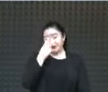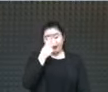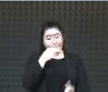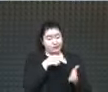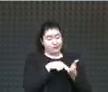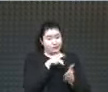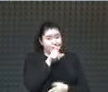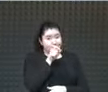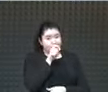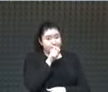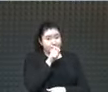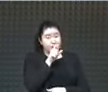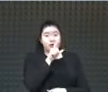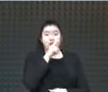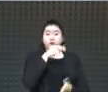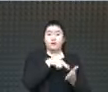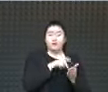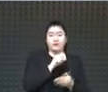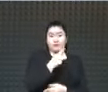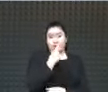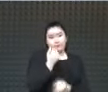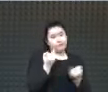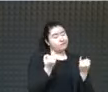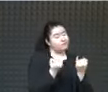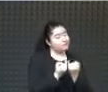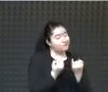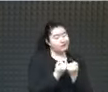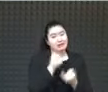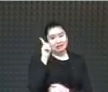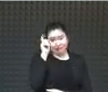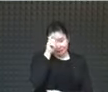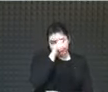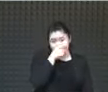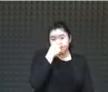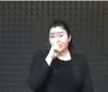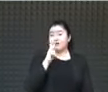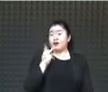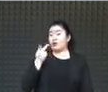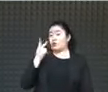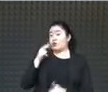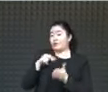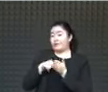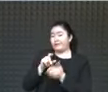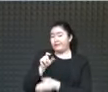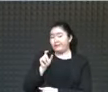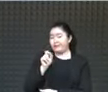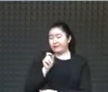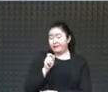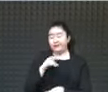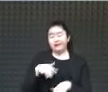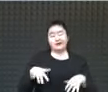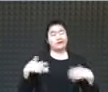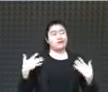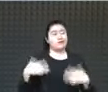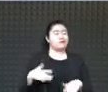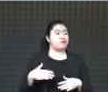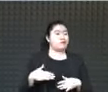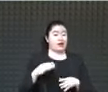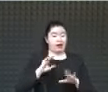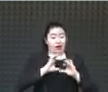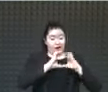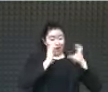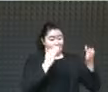un año, 2021 también lo está haciendo, pero 2020 particularmente fue un año particular para el mundo entero. Entonces,